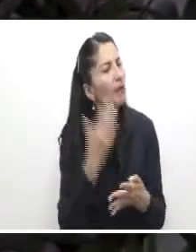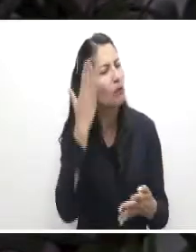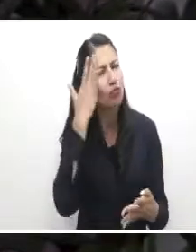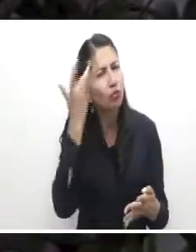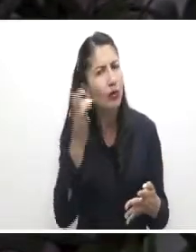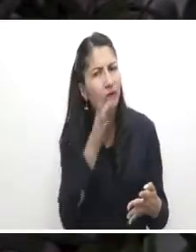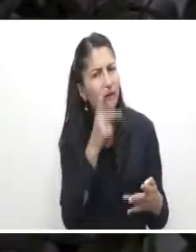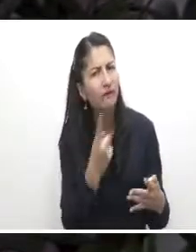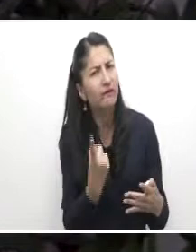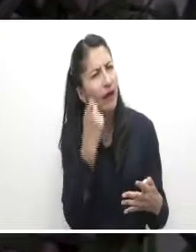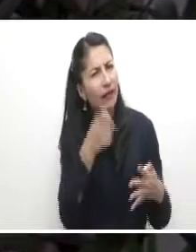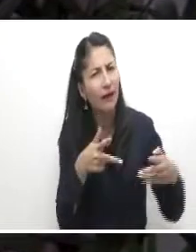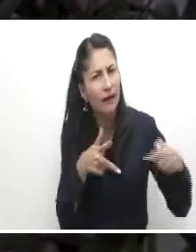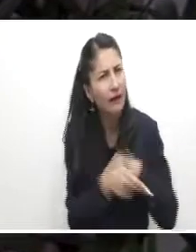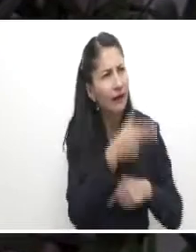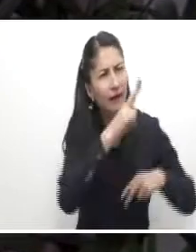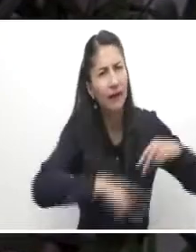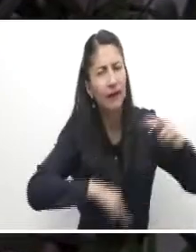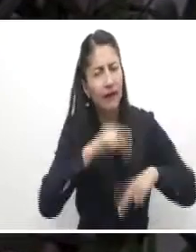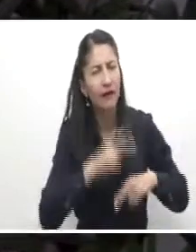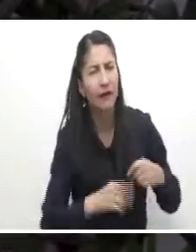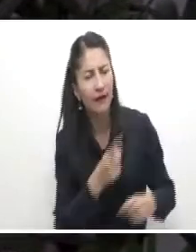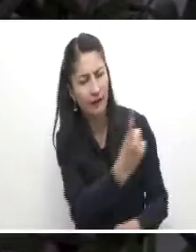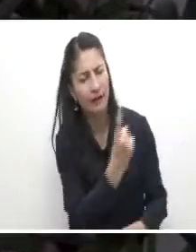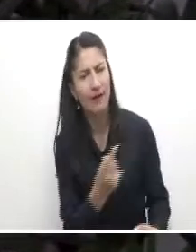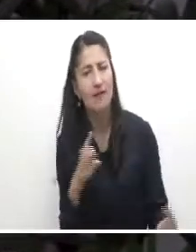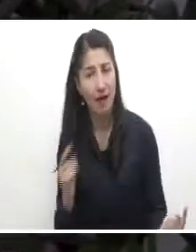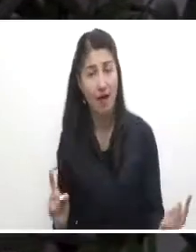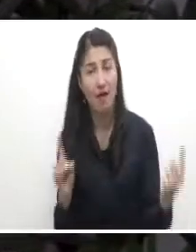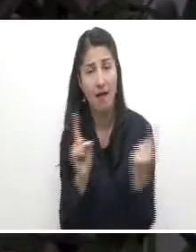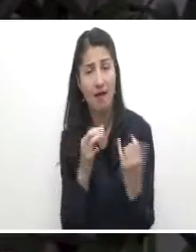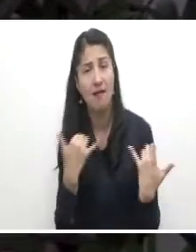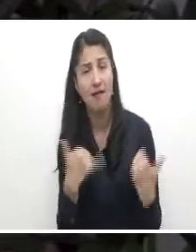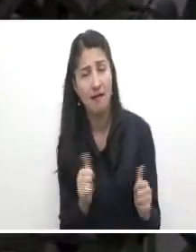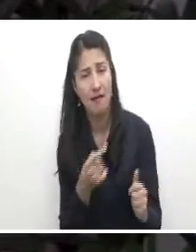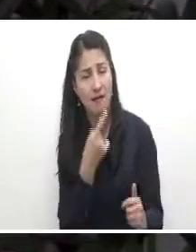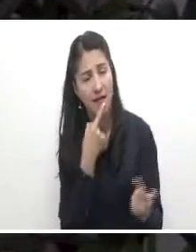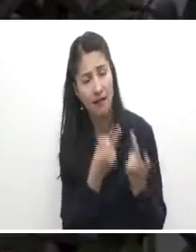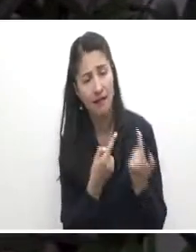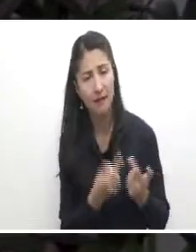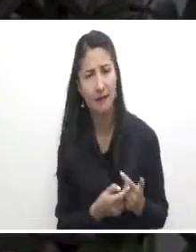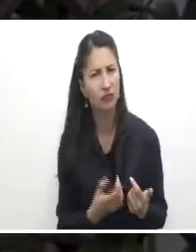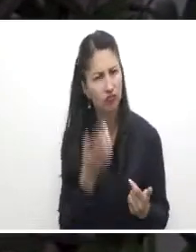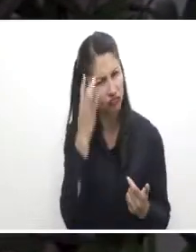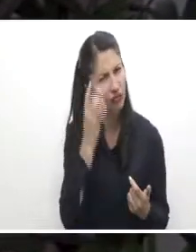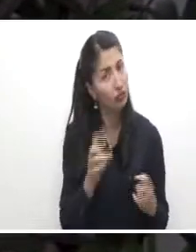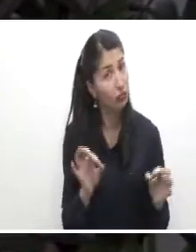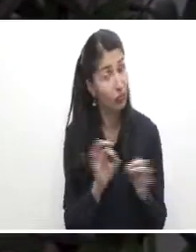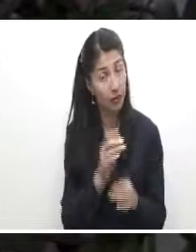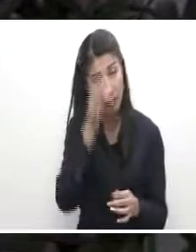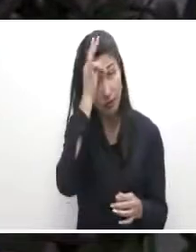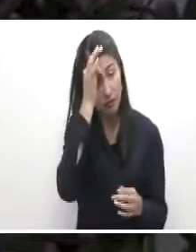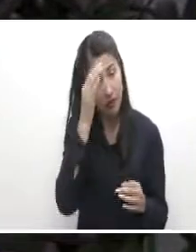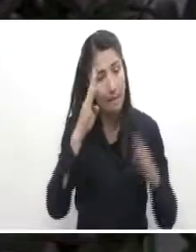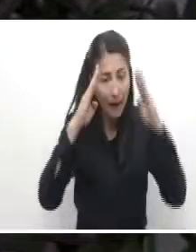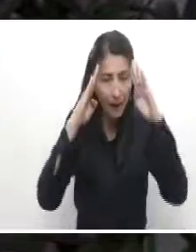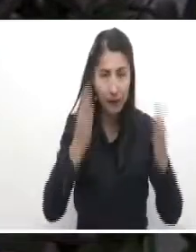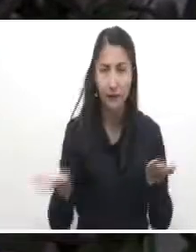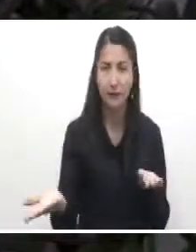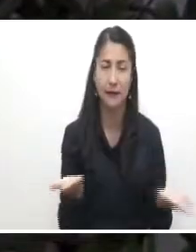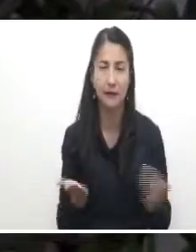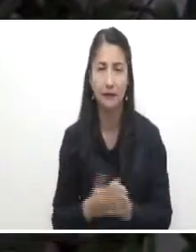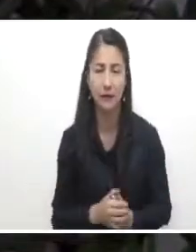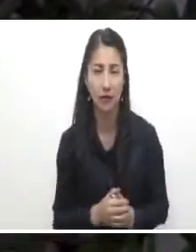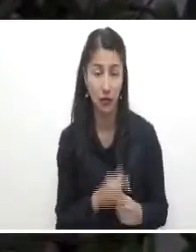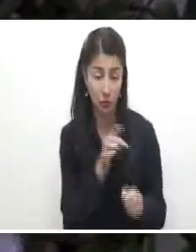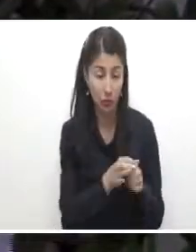que esa obra todavía no ha sido puesta a disposición de los habitantes de esa región que no es solo